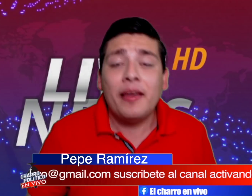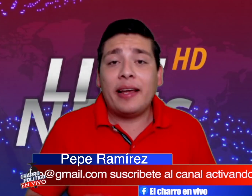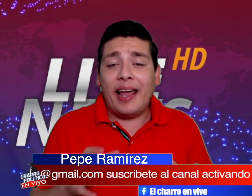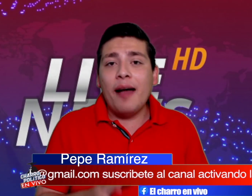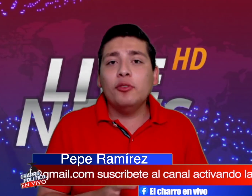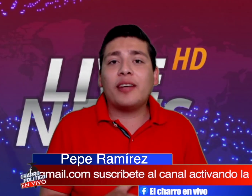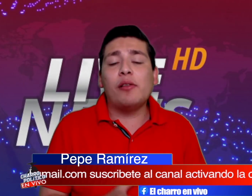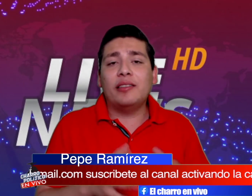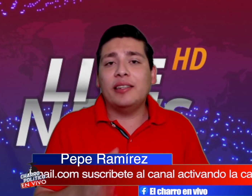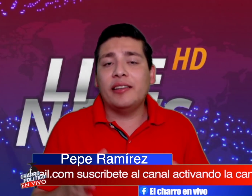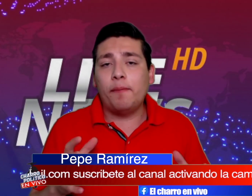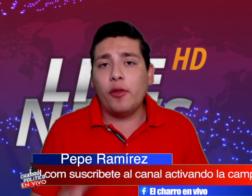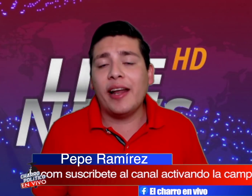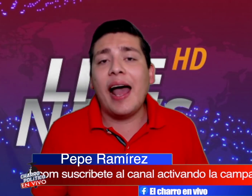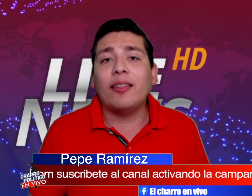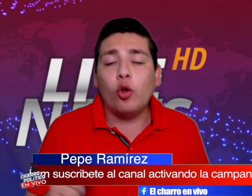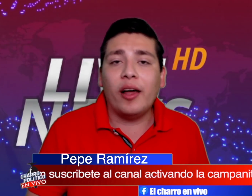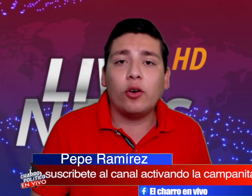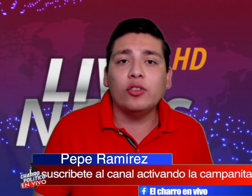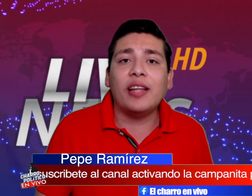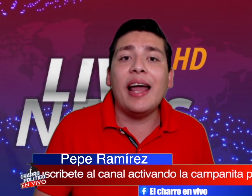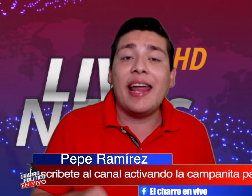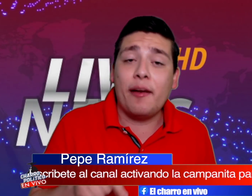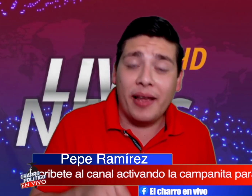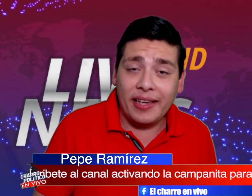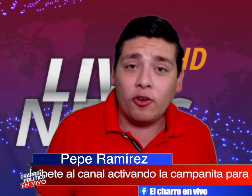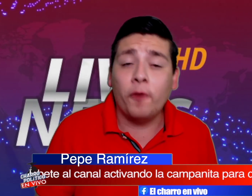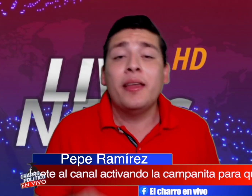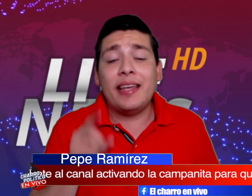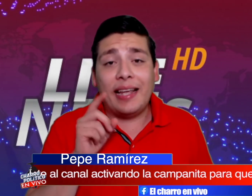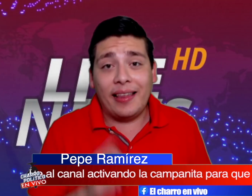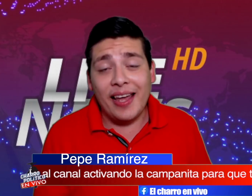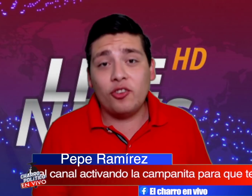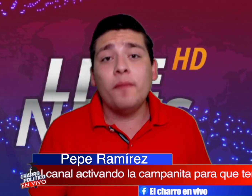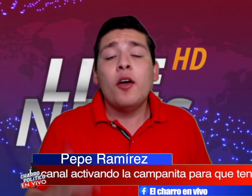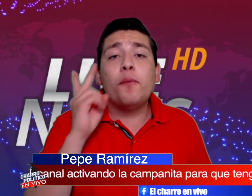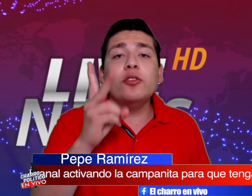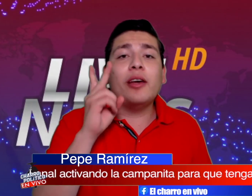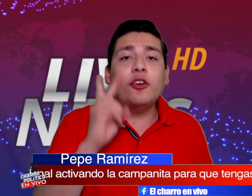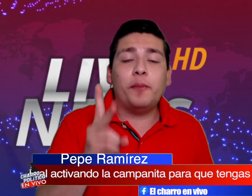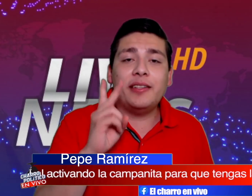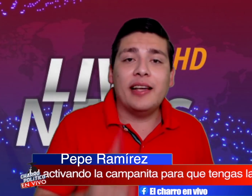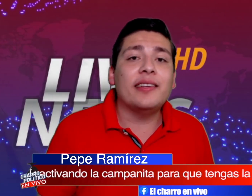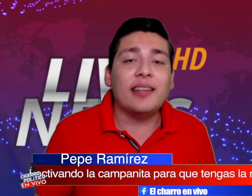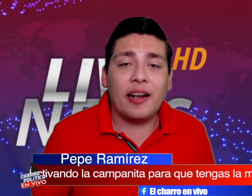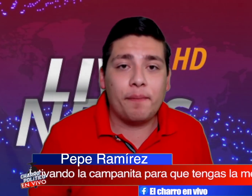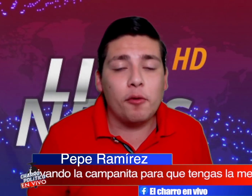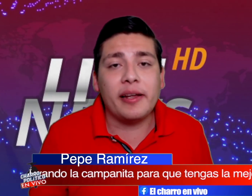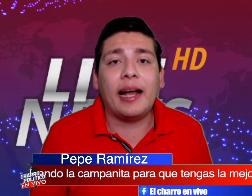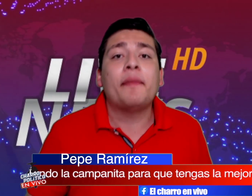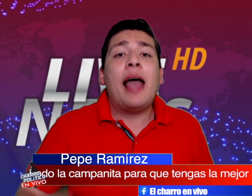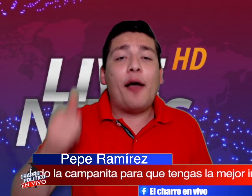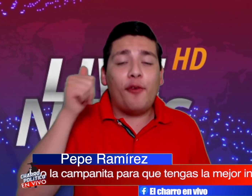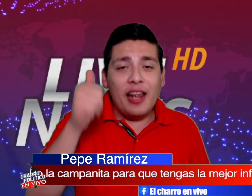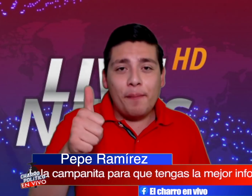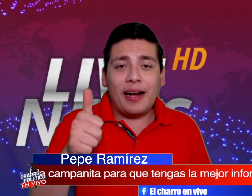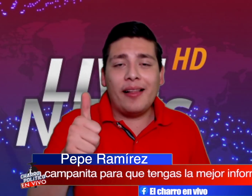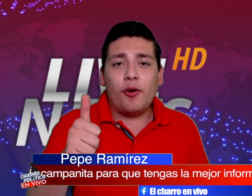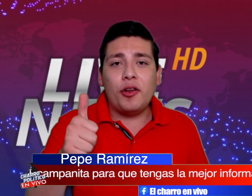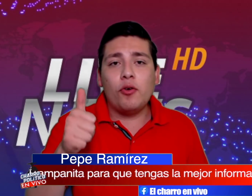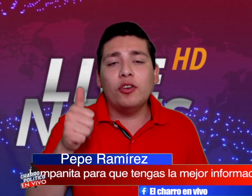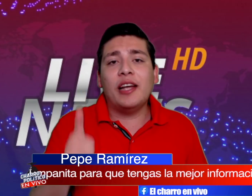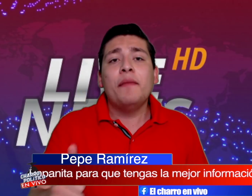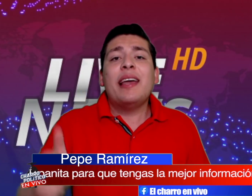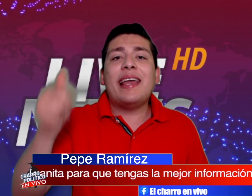Yunque, que ha buscado hacerse del poder a toda costa en México y que de hecho puso a dos presidentes de la república, a Felipe